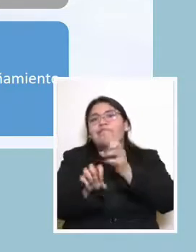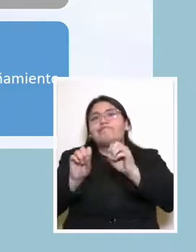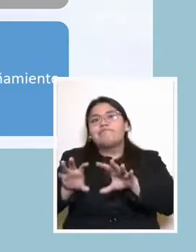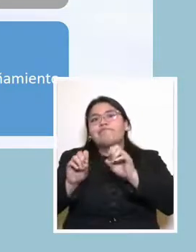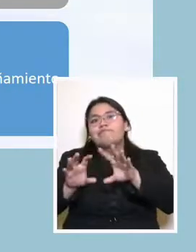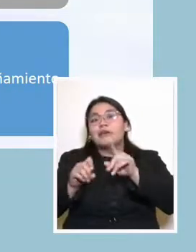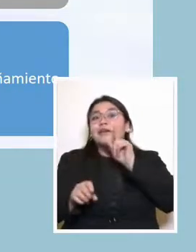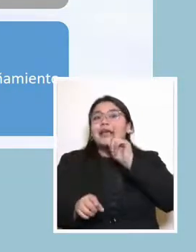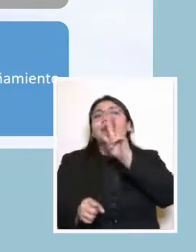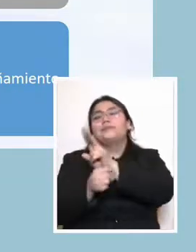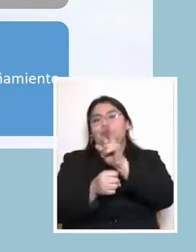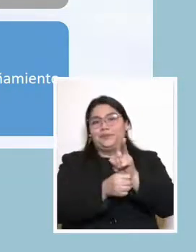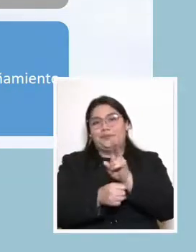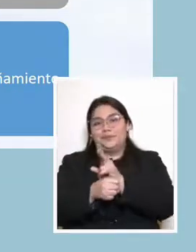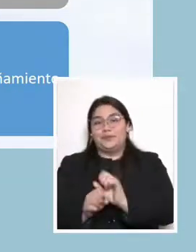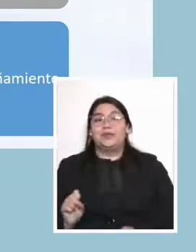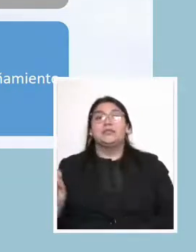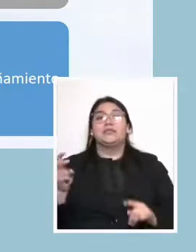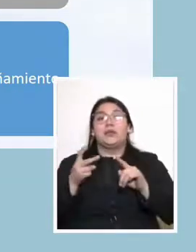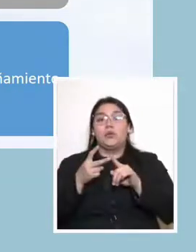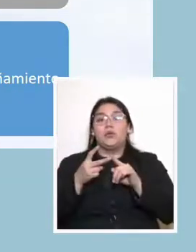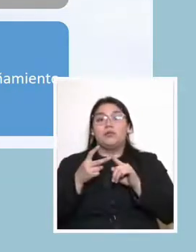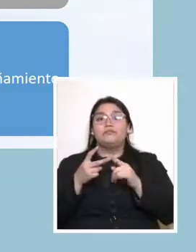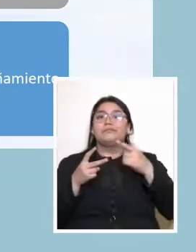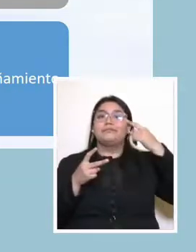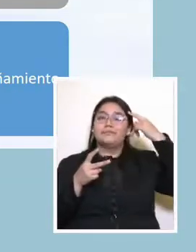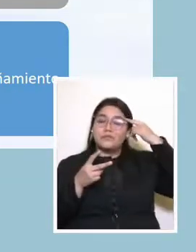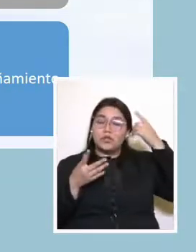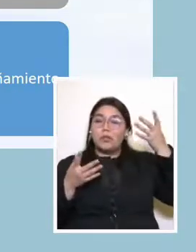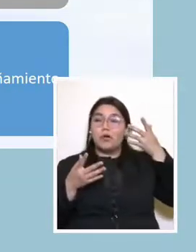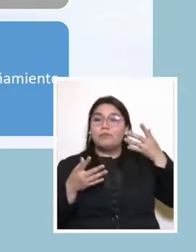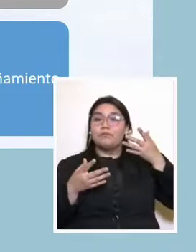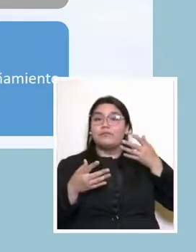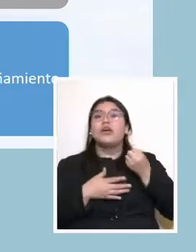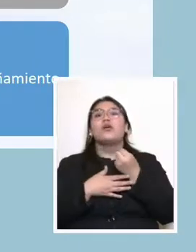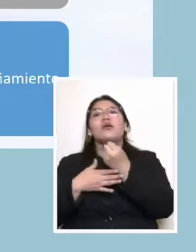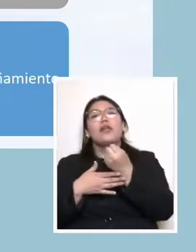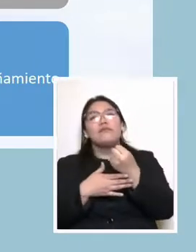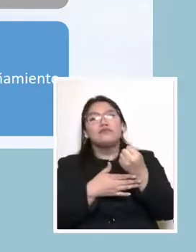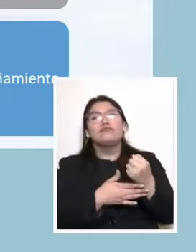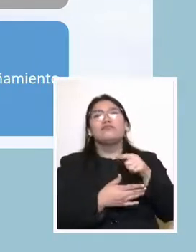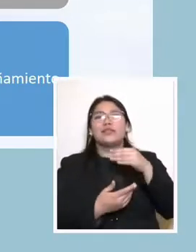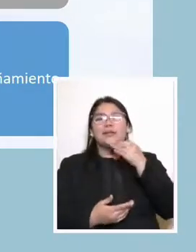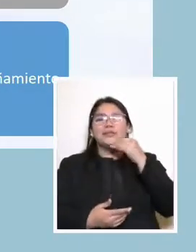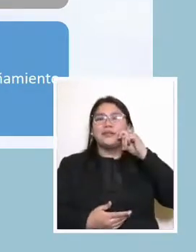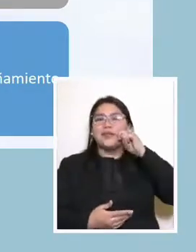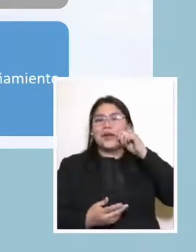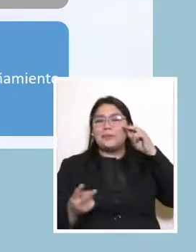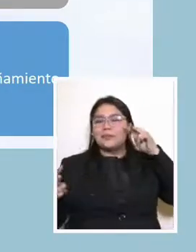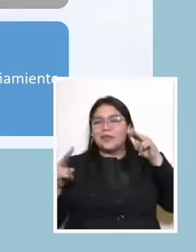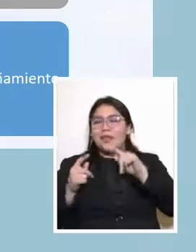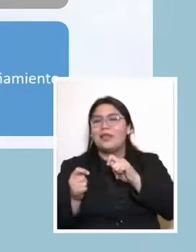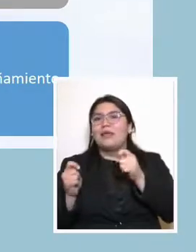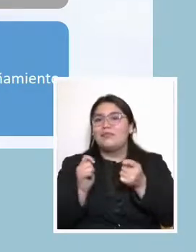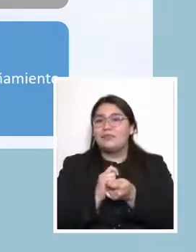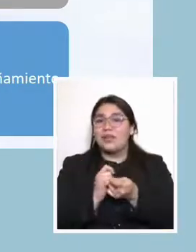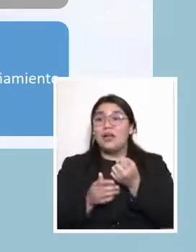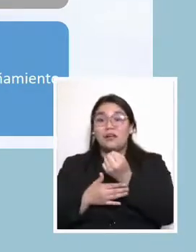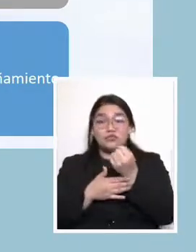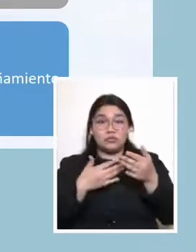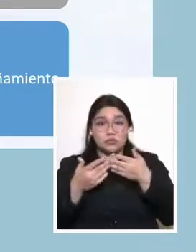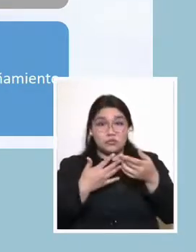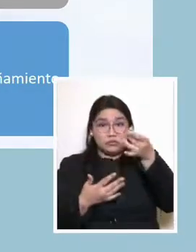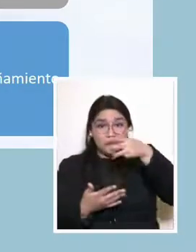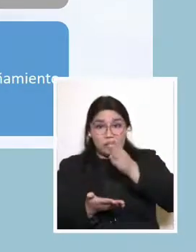segundo lugar, avanzar hacia una lógica de colaboración. Eso también es parte del cambio de paradigma. Y la colaboración no solo entre escuelas, sino que